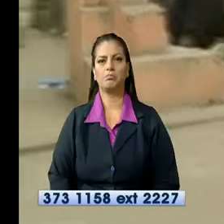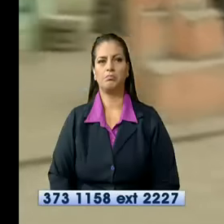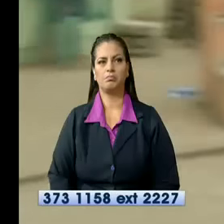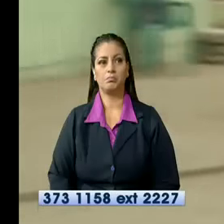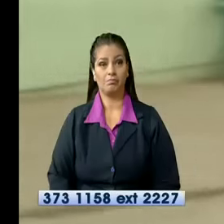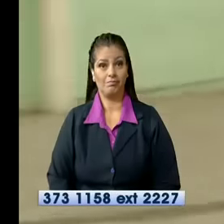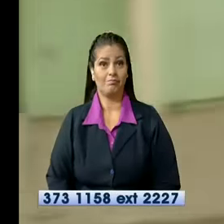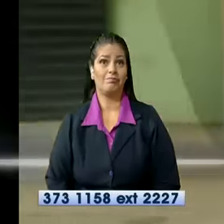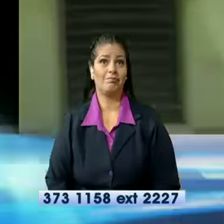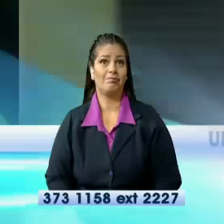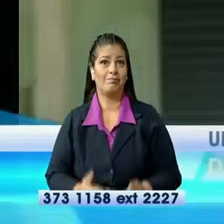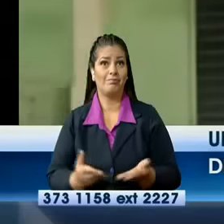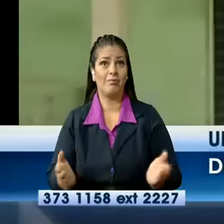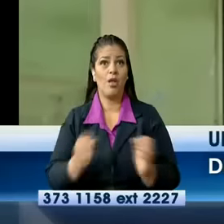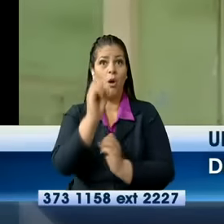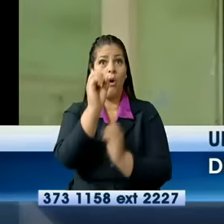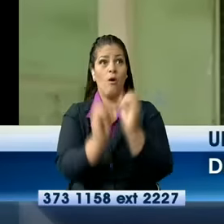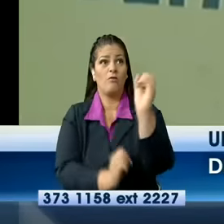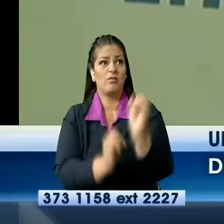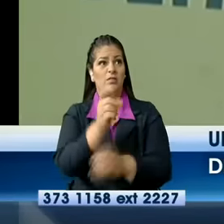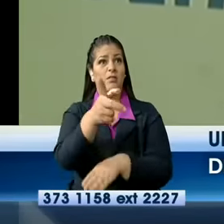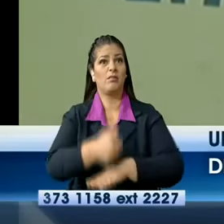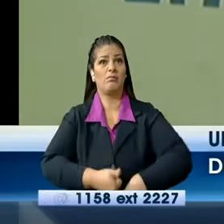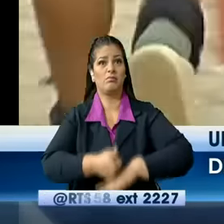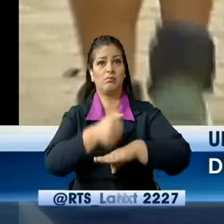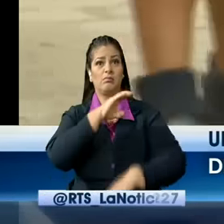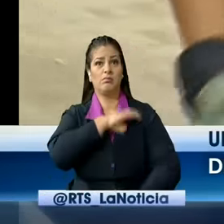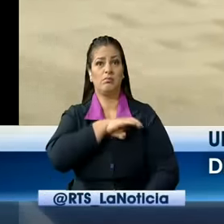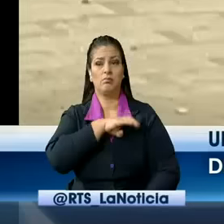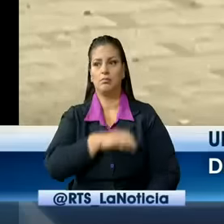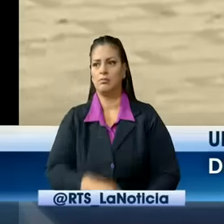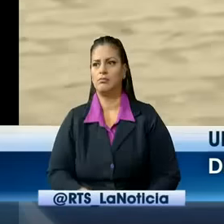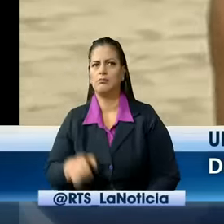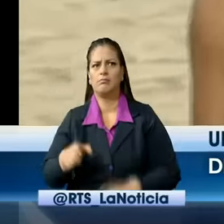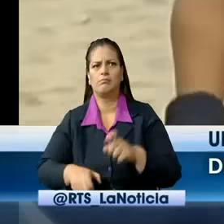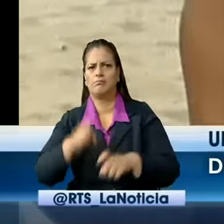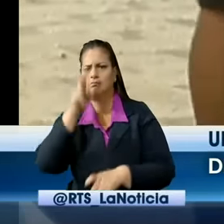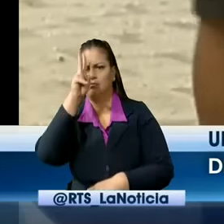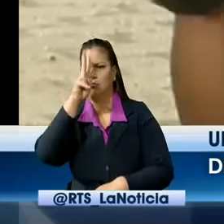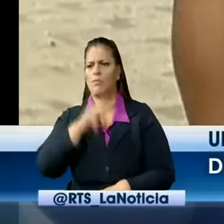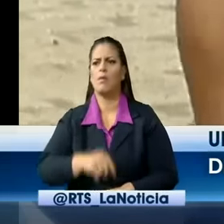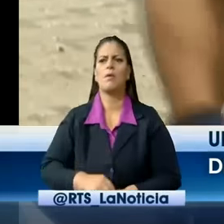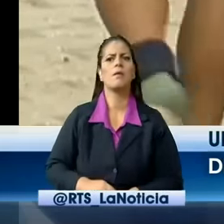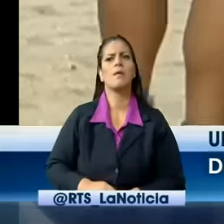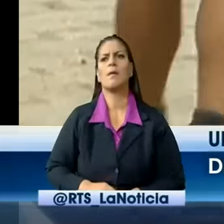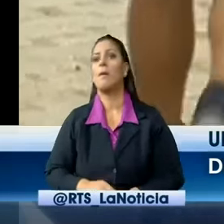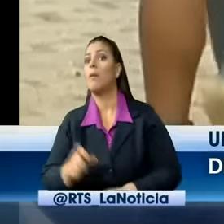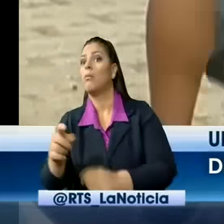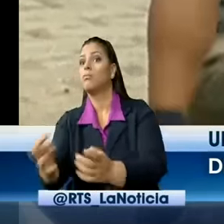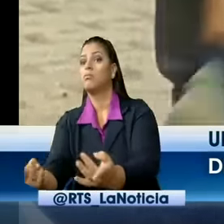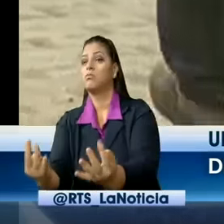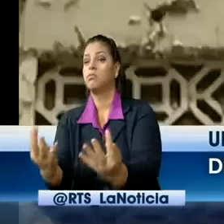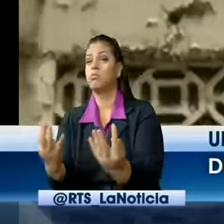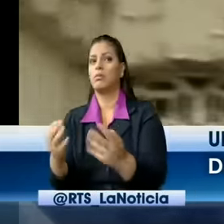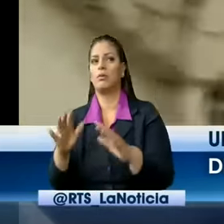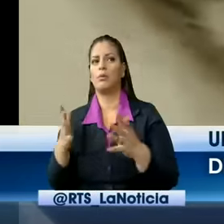Se salvan al ojo de la delincuencia. Esta vez, aprovechando la soledad que predomina en el sector durante las